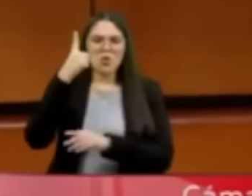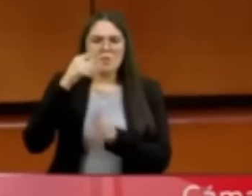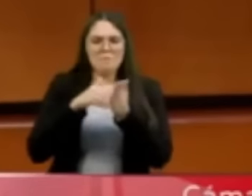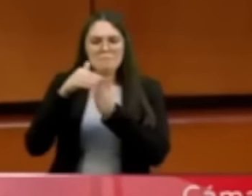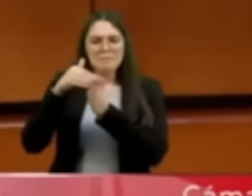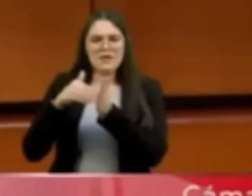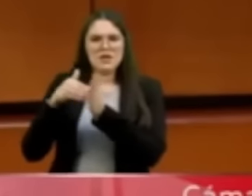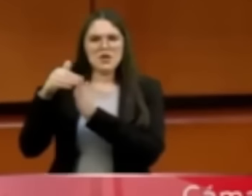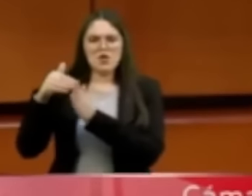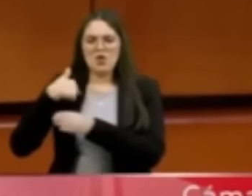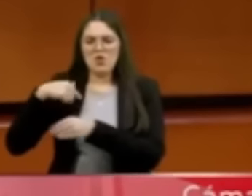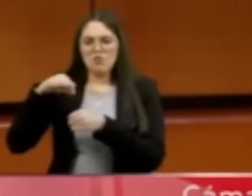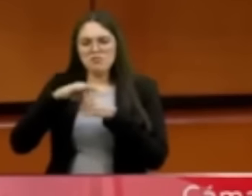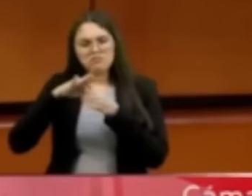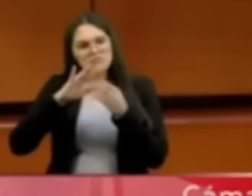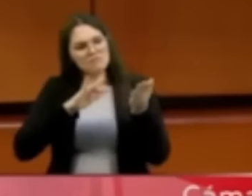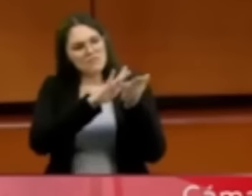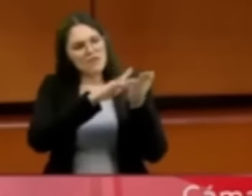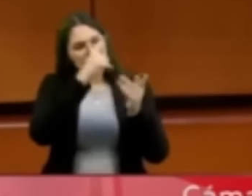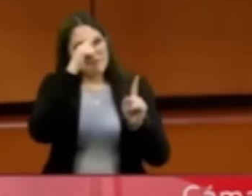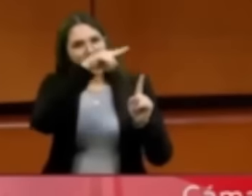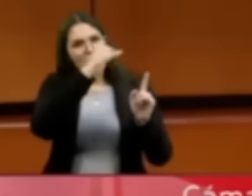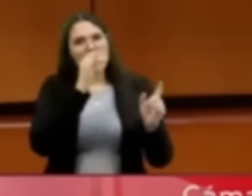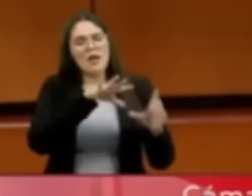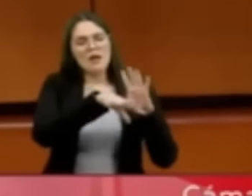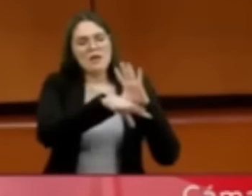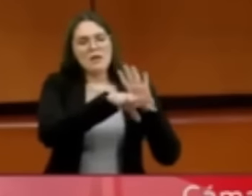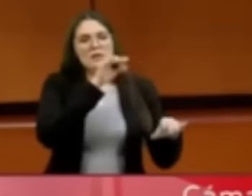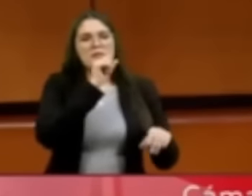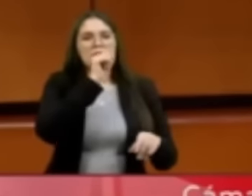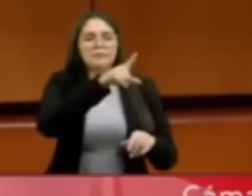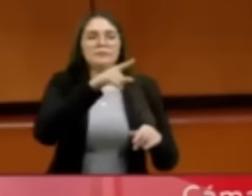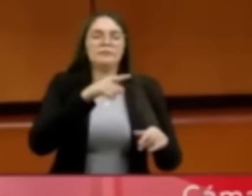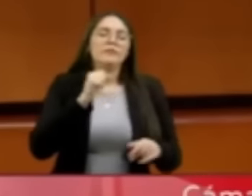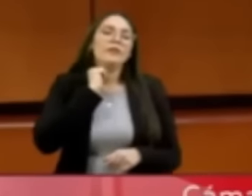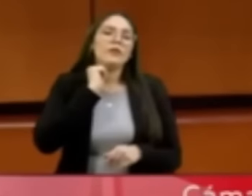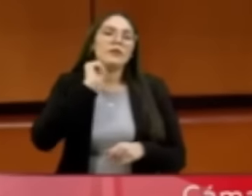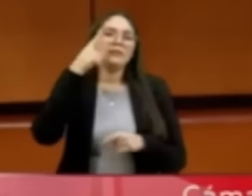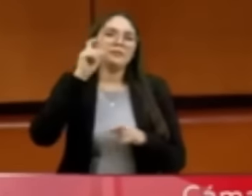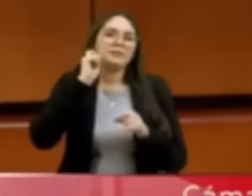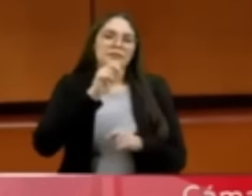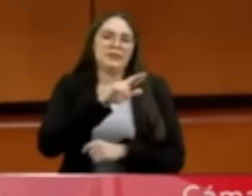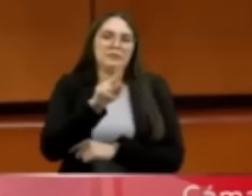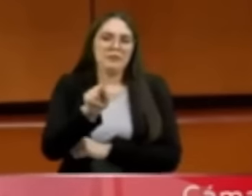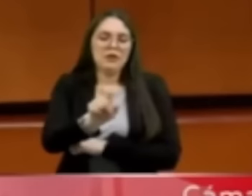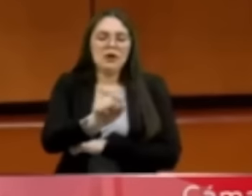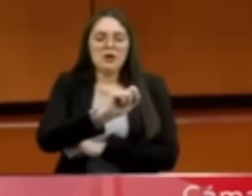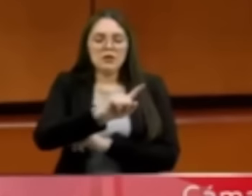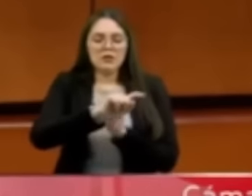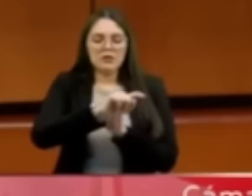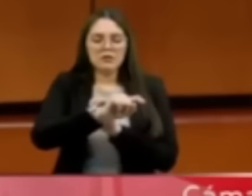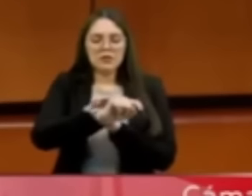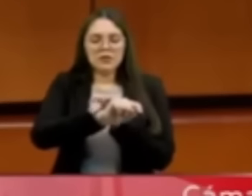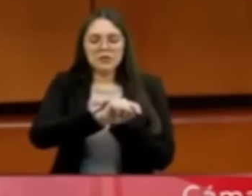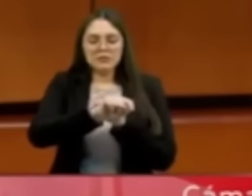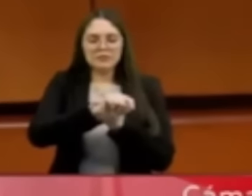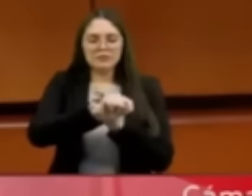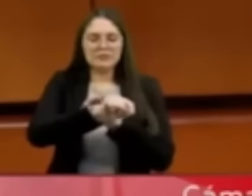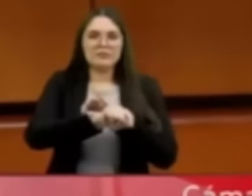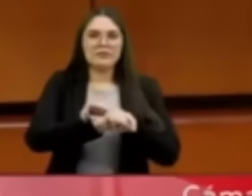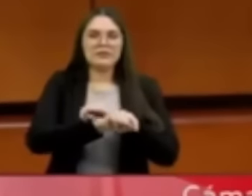causa del PAN, para que él fuera senador de la República por la vía de representación proporcional, para que su secretaria fuera senadora también, para